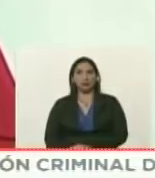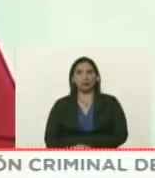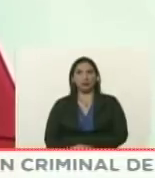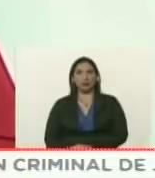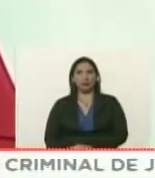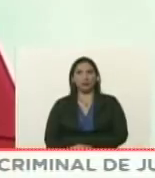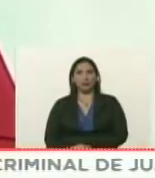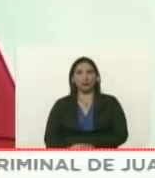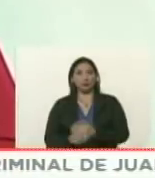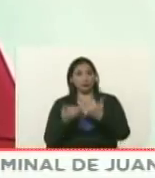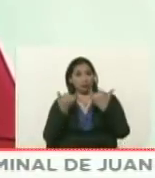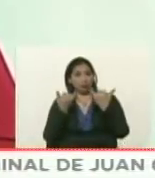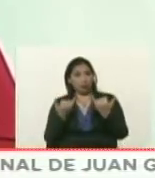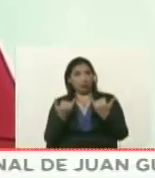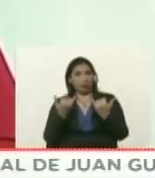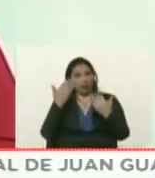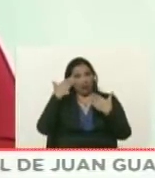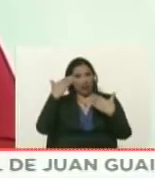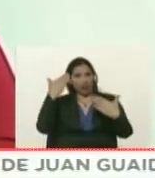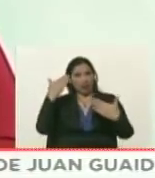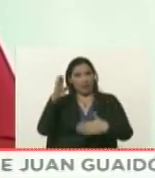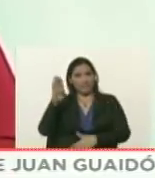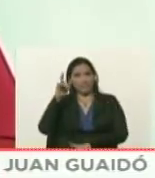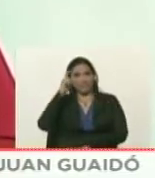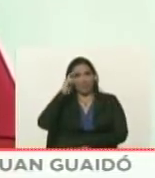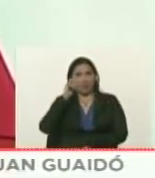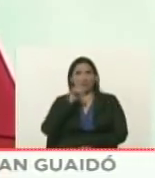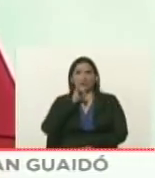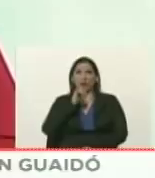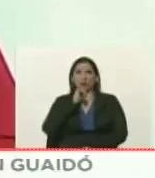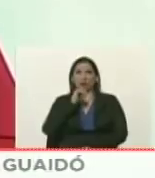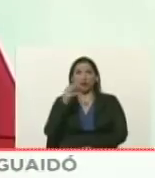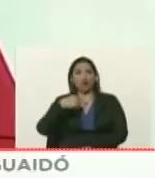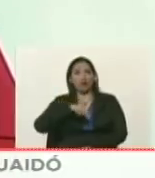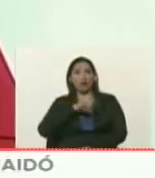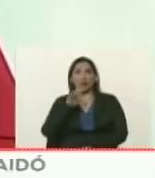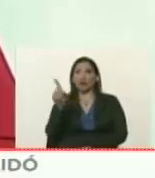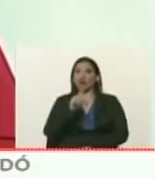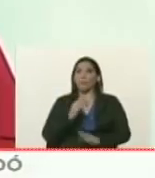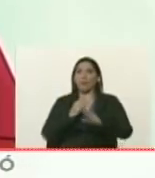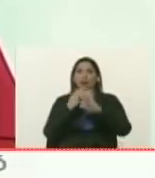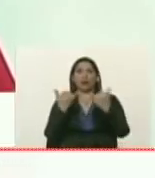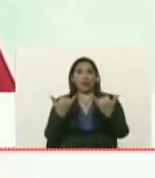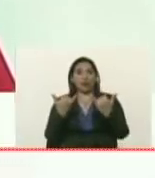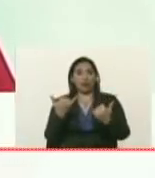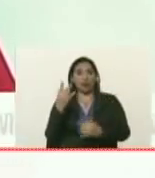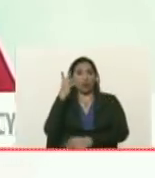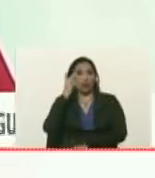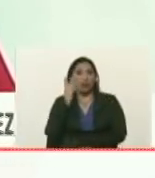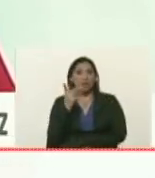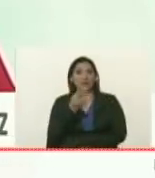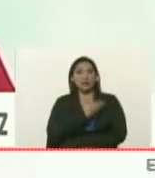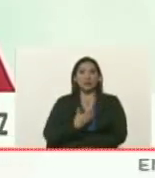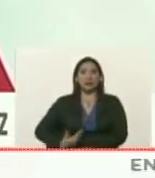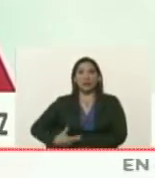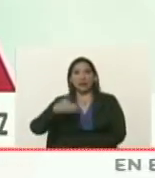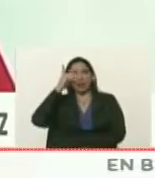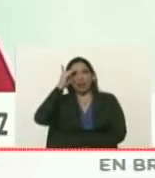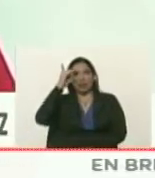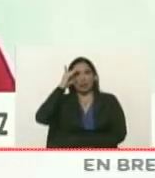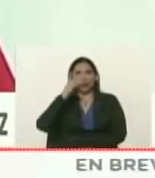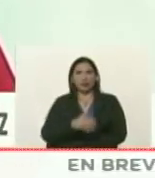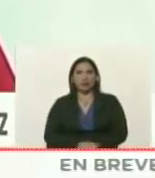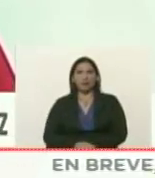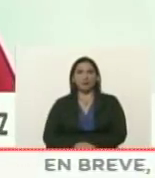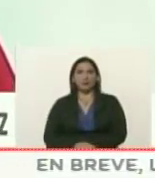Adelante, Graya. A esta hora, Barry, de efecto, la información en nuestro país no se detiene. De inmediato vamos a escuchar a la vicepresidenta ejecutiva de la República, doctora